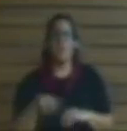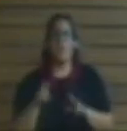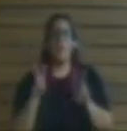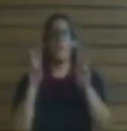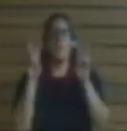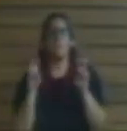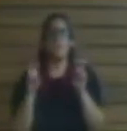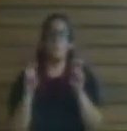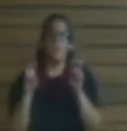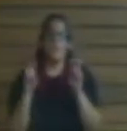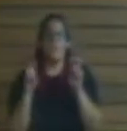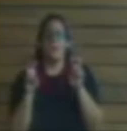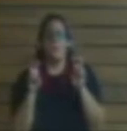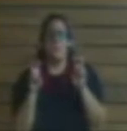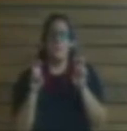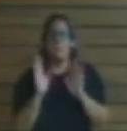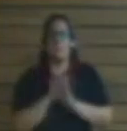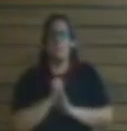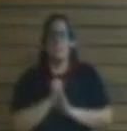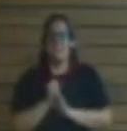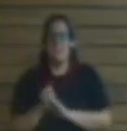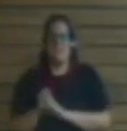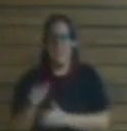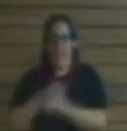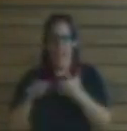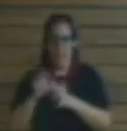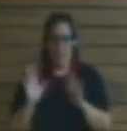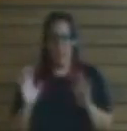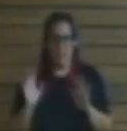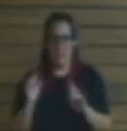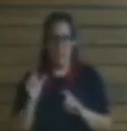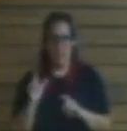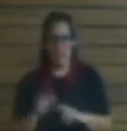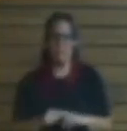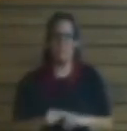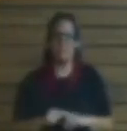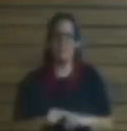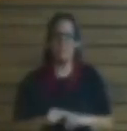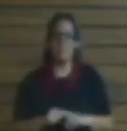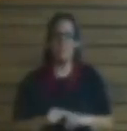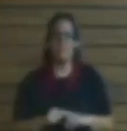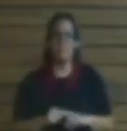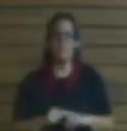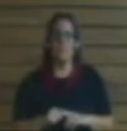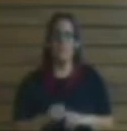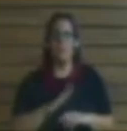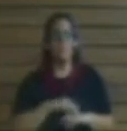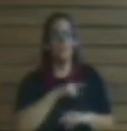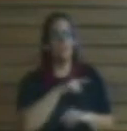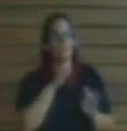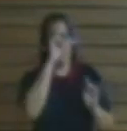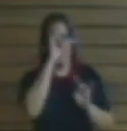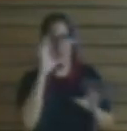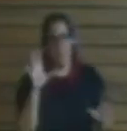en fin, con el que ha habido un poco de alboroto. Yo, para que lo tenga claro. Yo no,